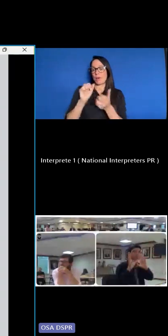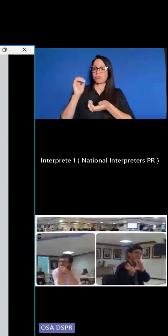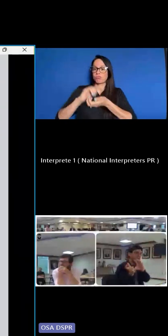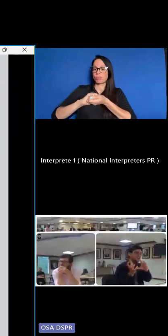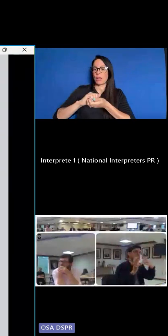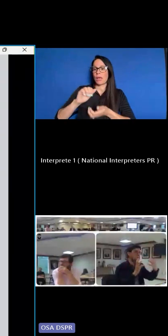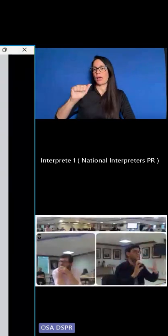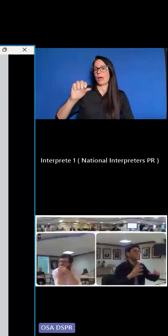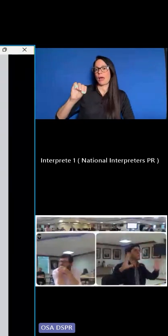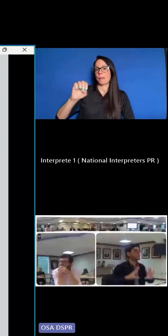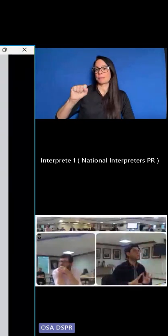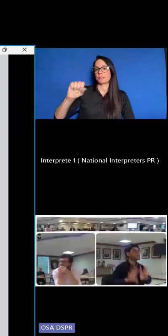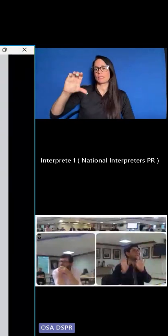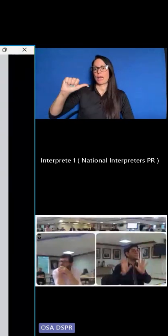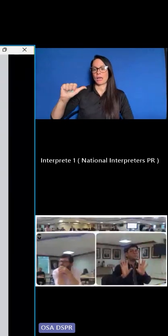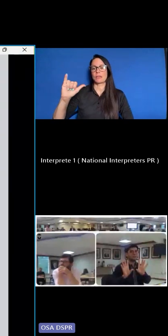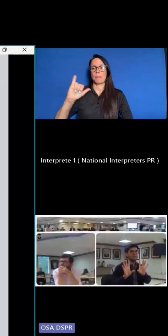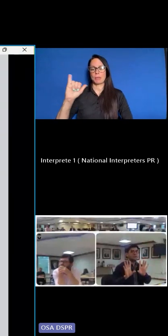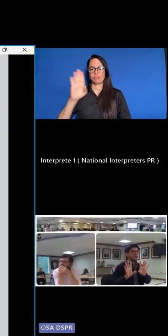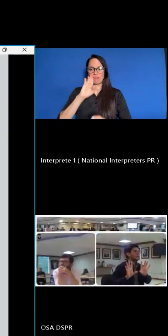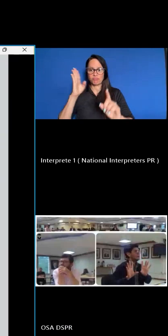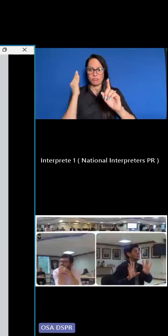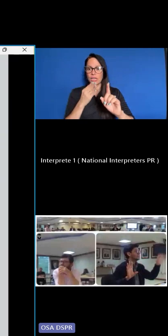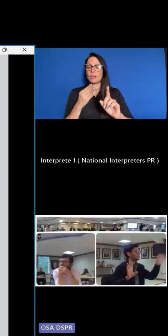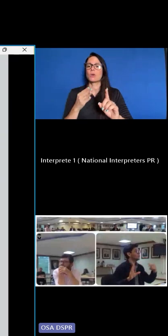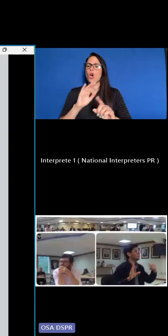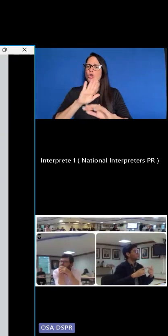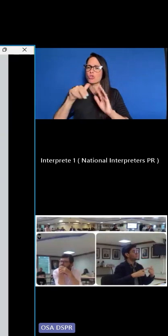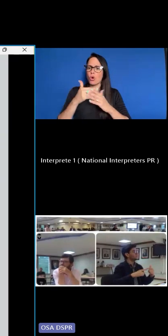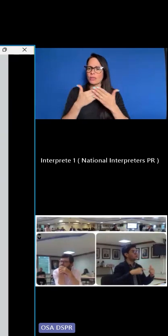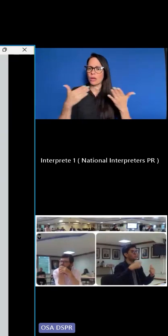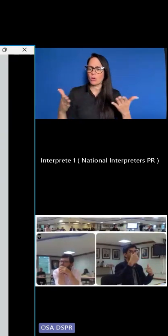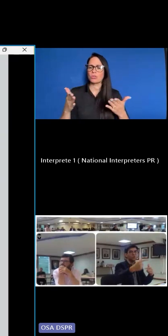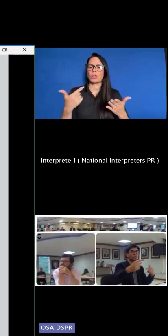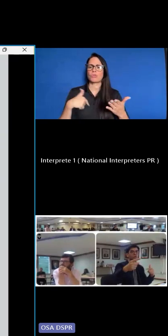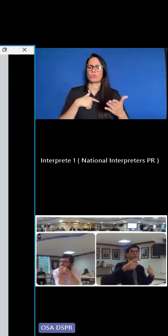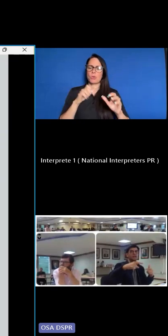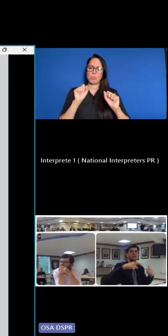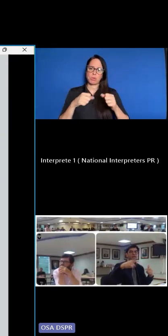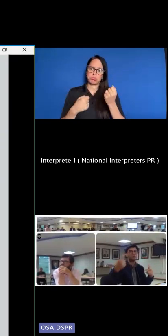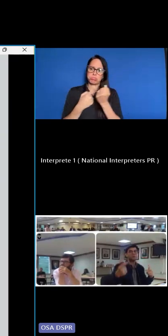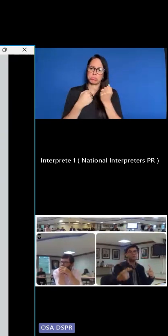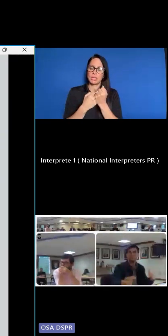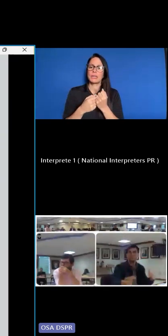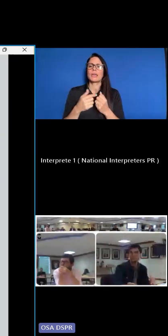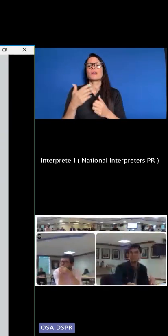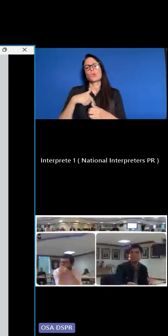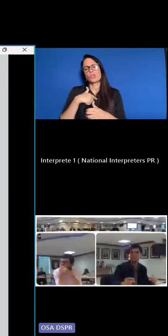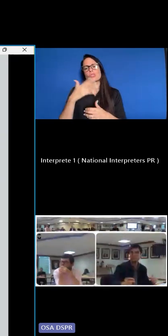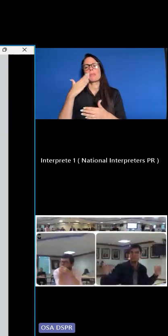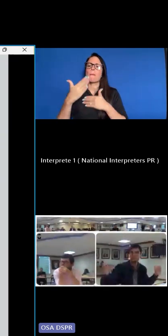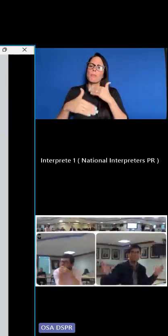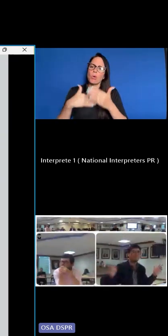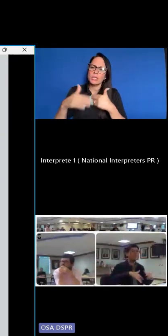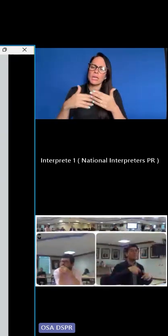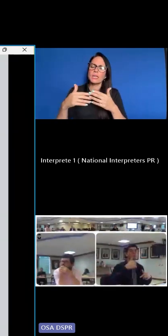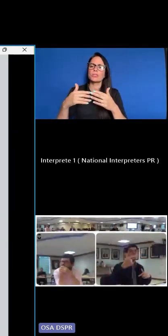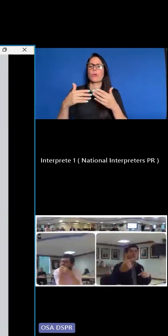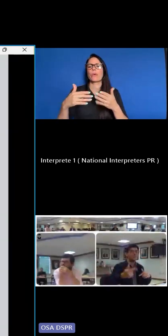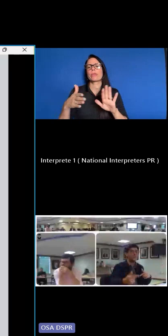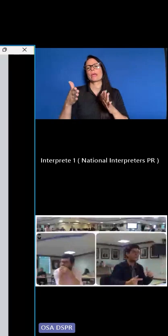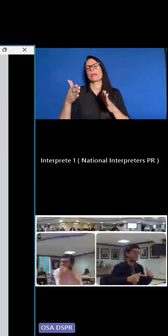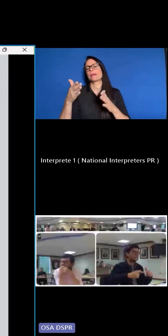todas estas organizaciones, otros esfuerzos, pues pudiesen entrar, porque sabemos que entra un proceso de convocatoria, y eso decimos rápido, pero toma meses,